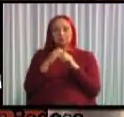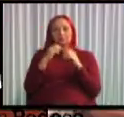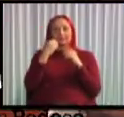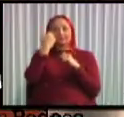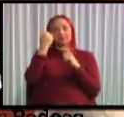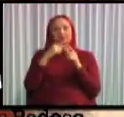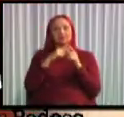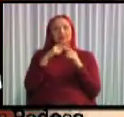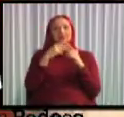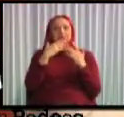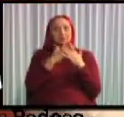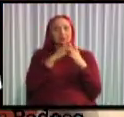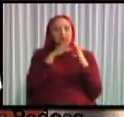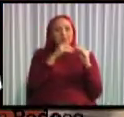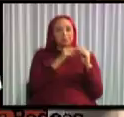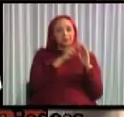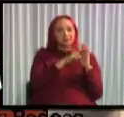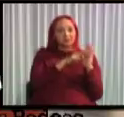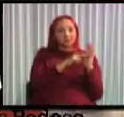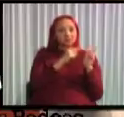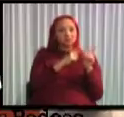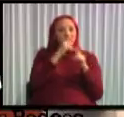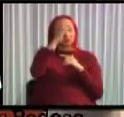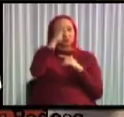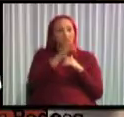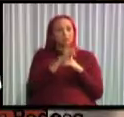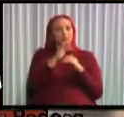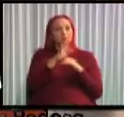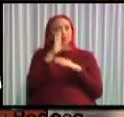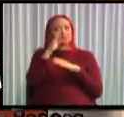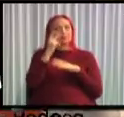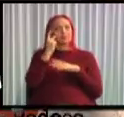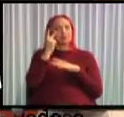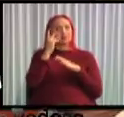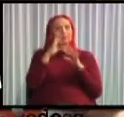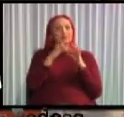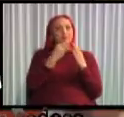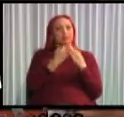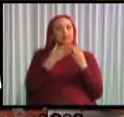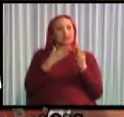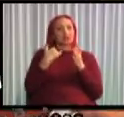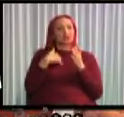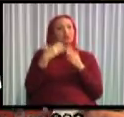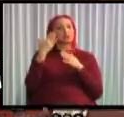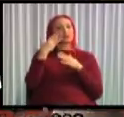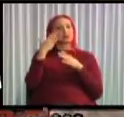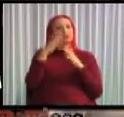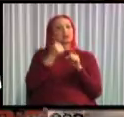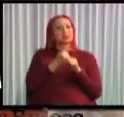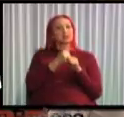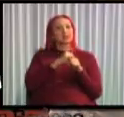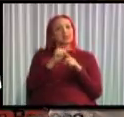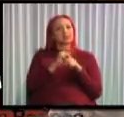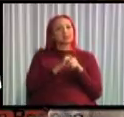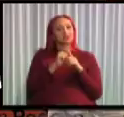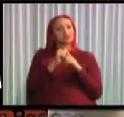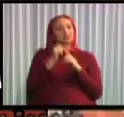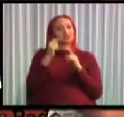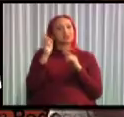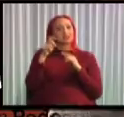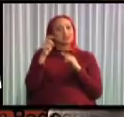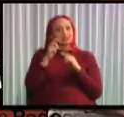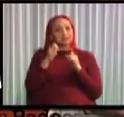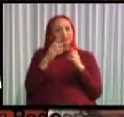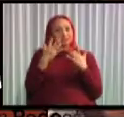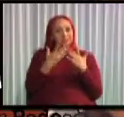fácil. Entonces, además de reglas, yo creo que comprometer a los padres de que el hijo necesita hacer ejercicio, necesita